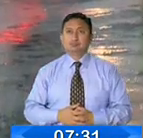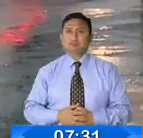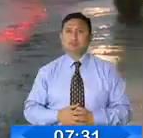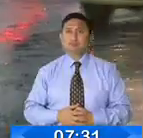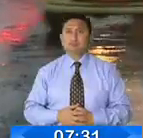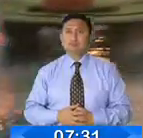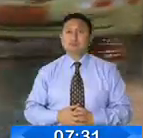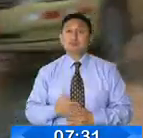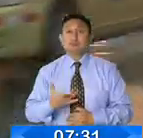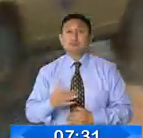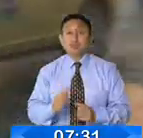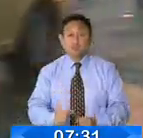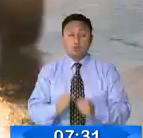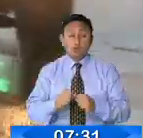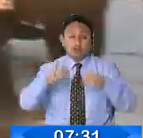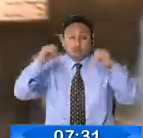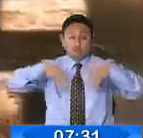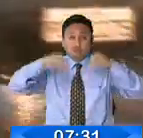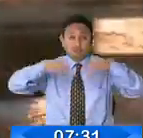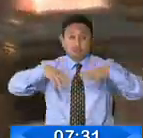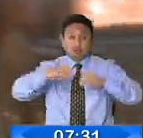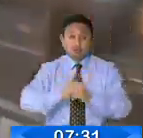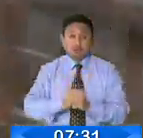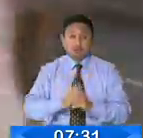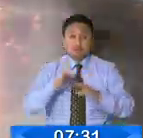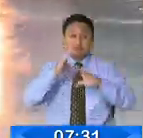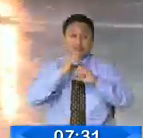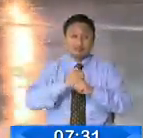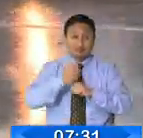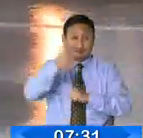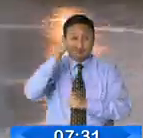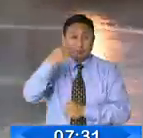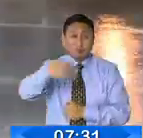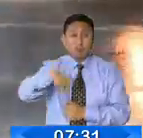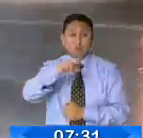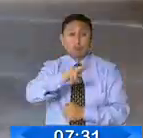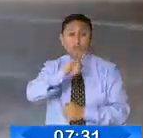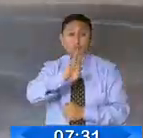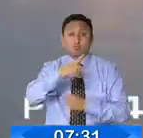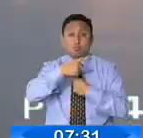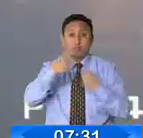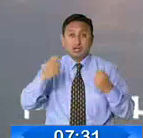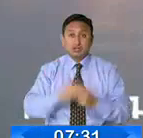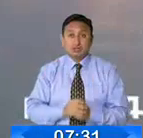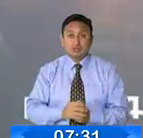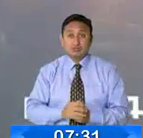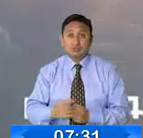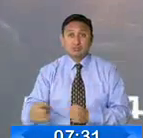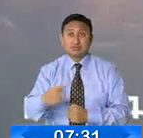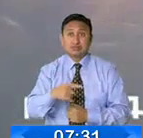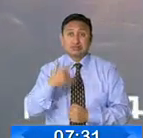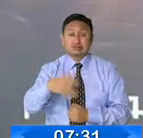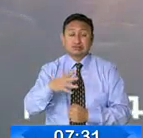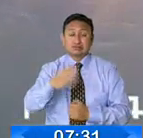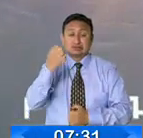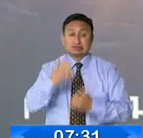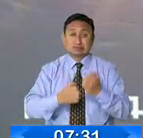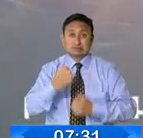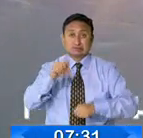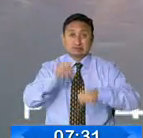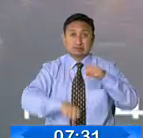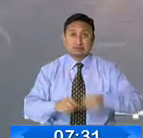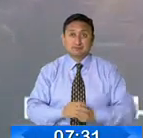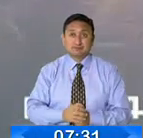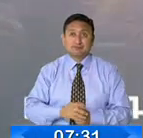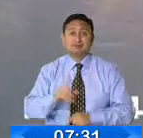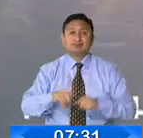La intensa lluvia que se registró en Quito la tarde y noche del miércoles 24 de marzo dejó innumerables daños y afectaciones